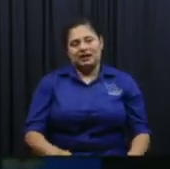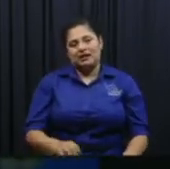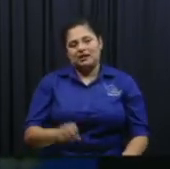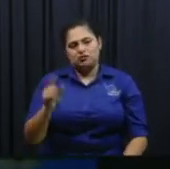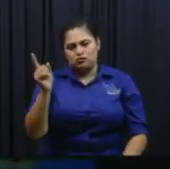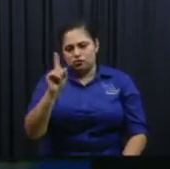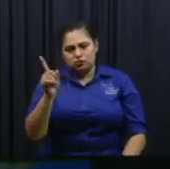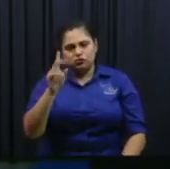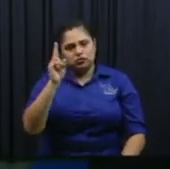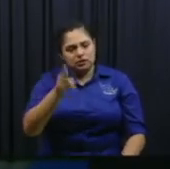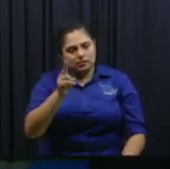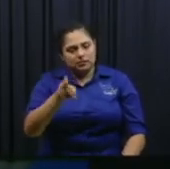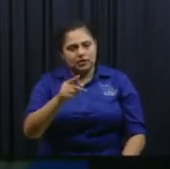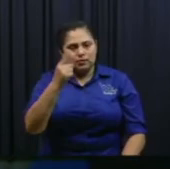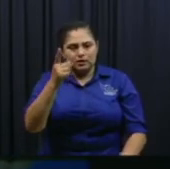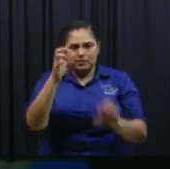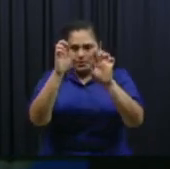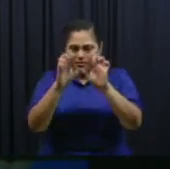qué